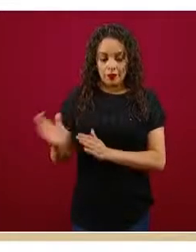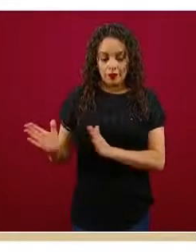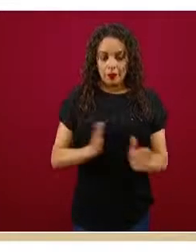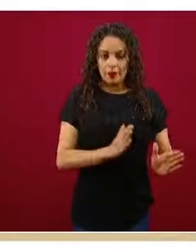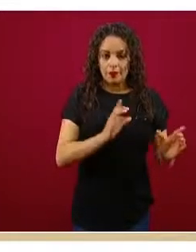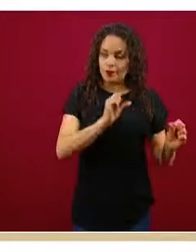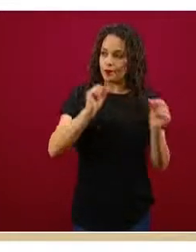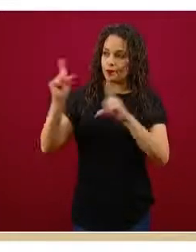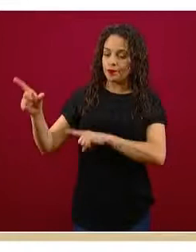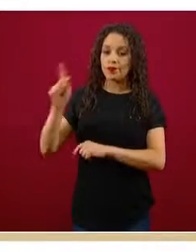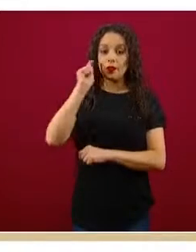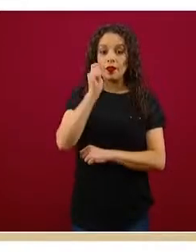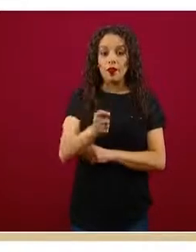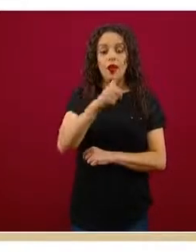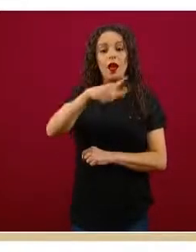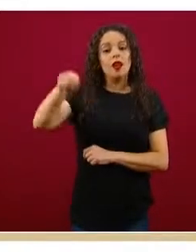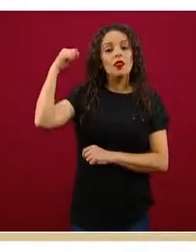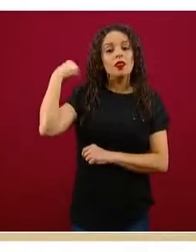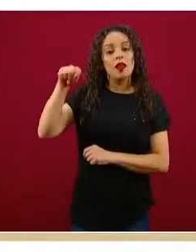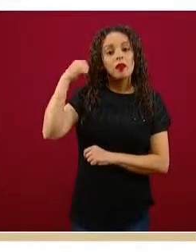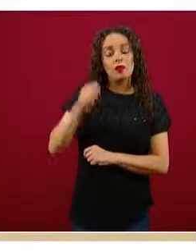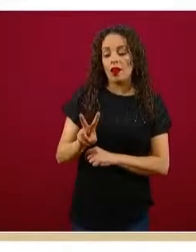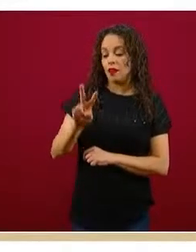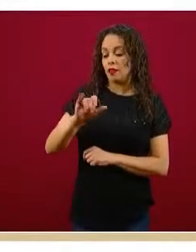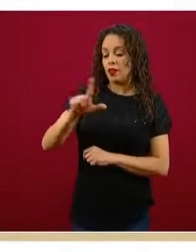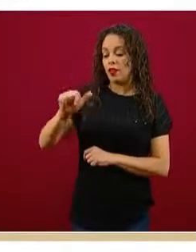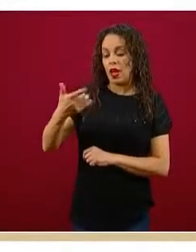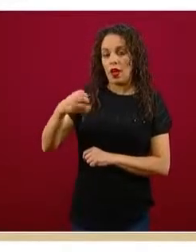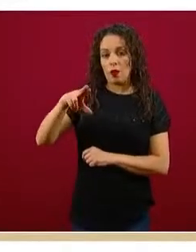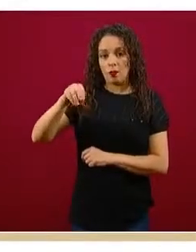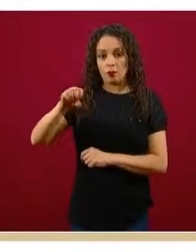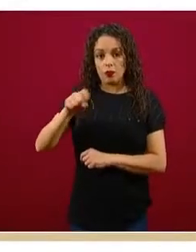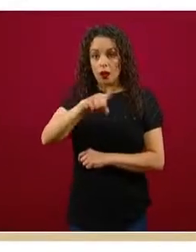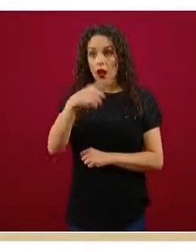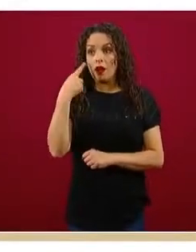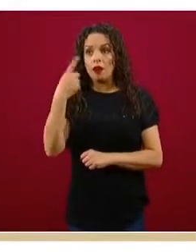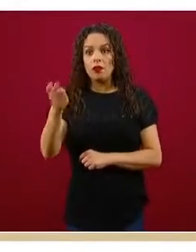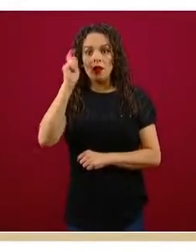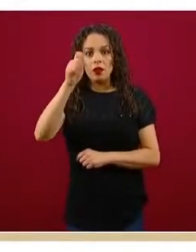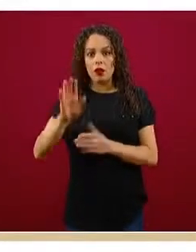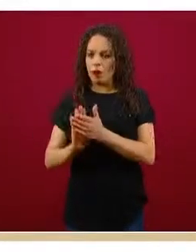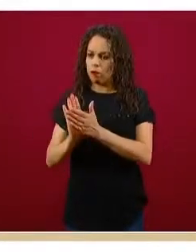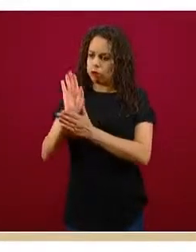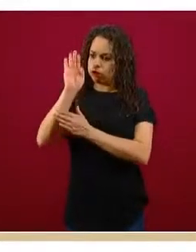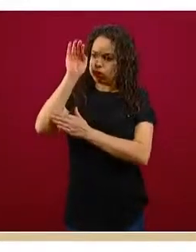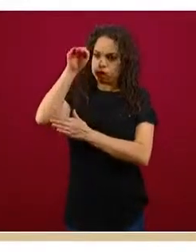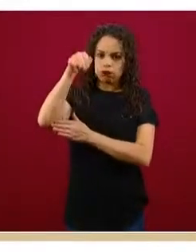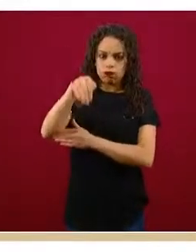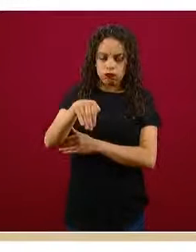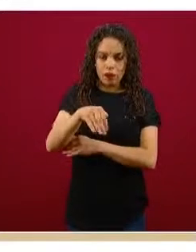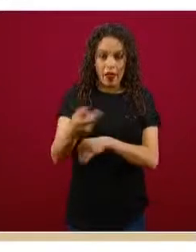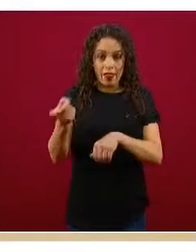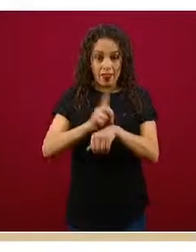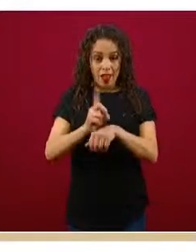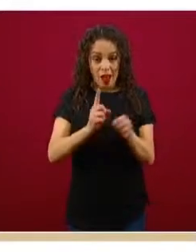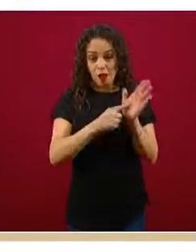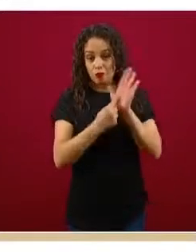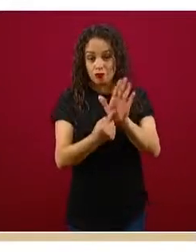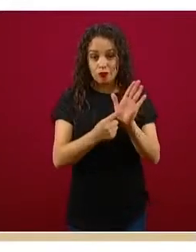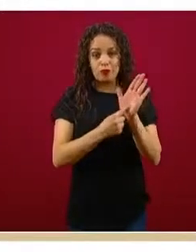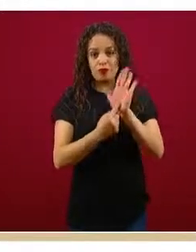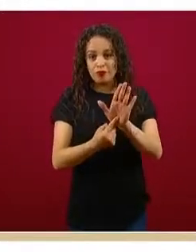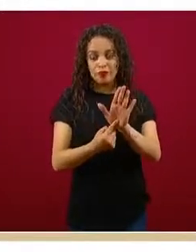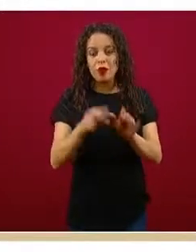Villahermosa, Tabasco. Con Villahermosa hemos ilustrado, ustedes han visto esta curva en tiempo prácticamente real. No la presentamos diario porque no se apreciarían